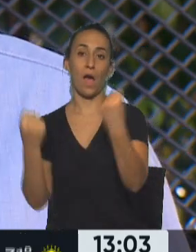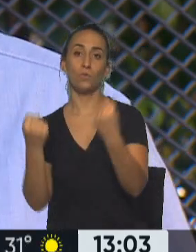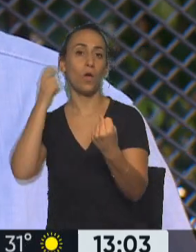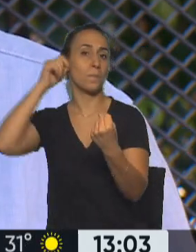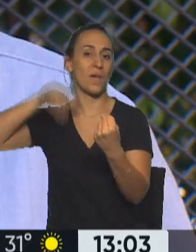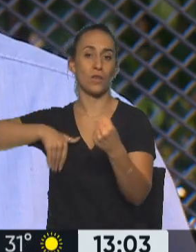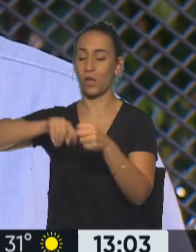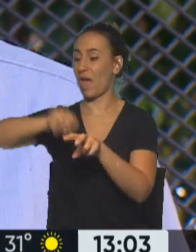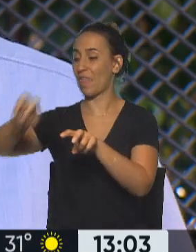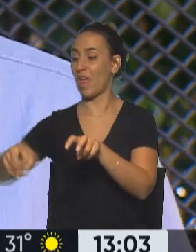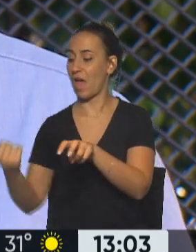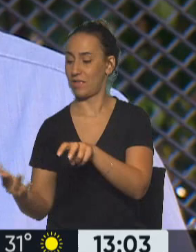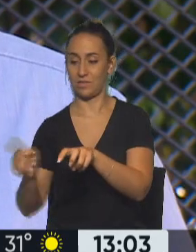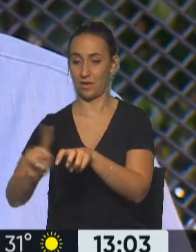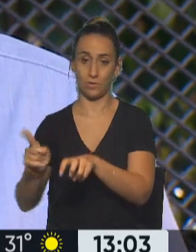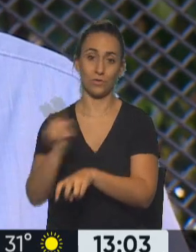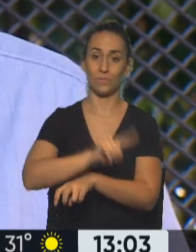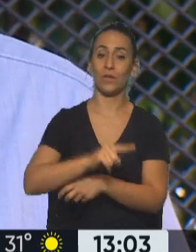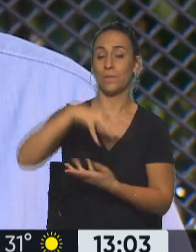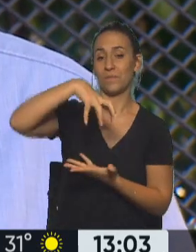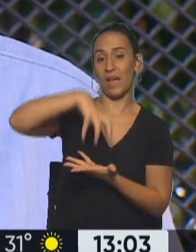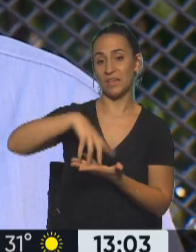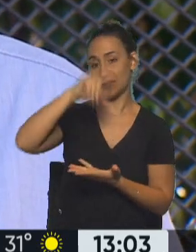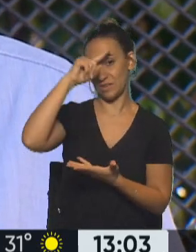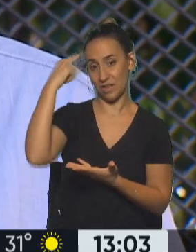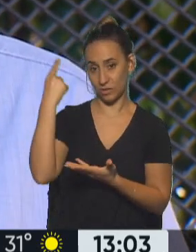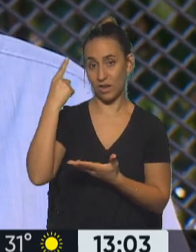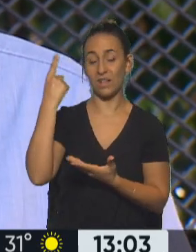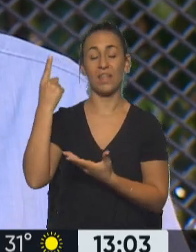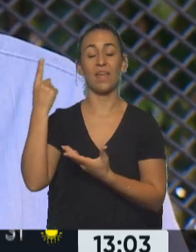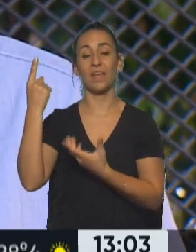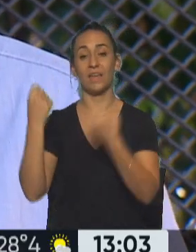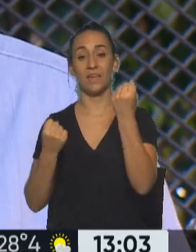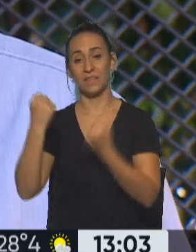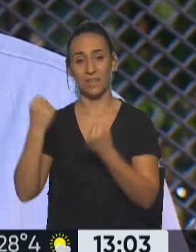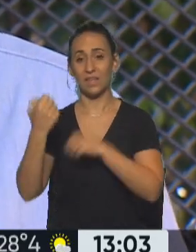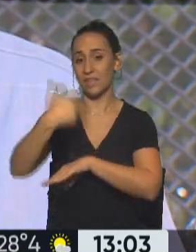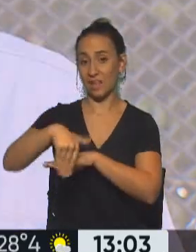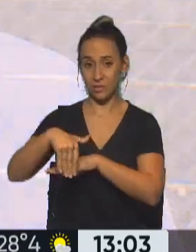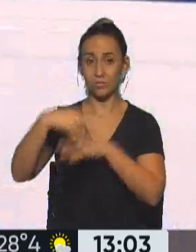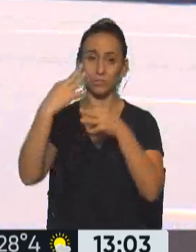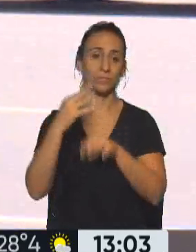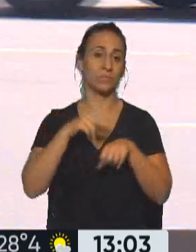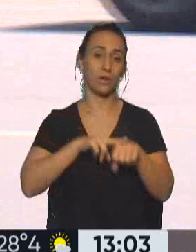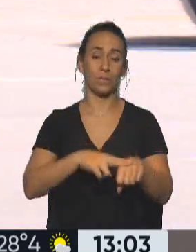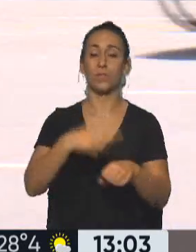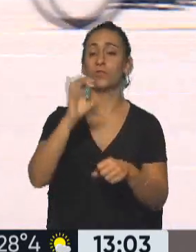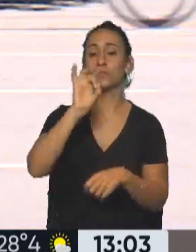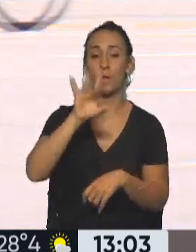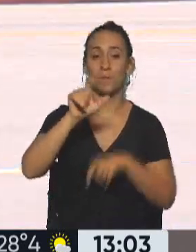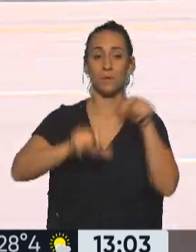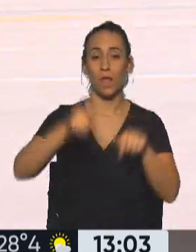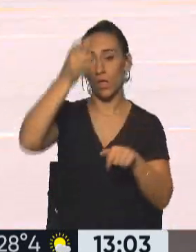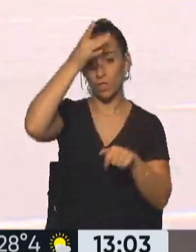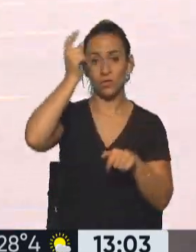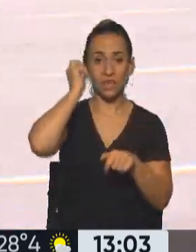lo que sí tenemos es recomendaciones de la Agencia Nacional de Tránsito. La recomendación es que viajen mayores de 12 años. ¿Por qué? Porque